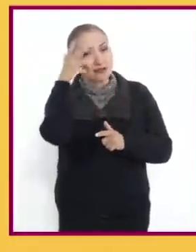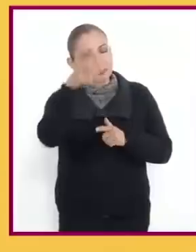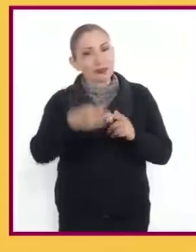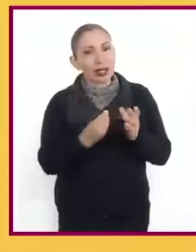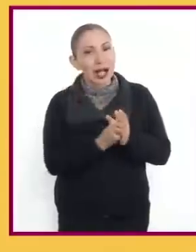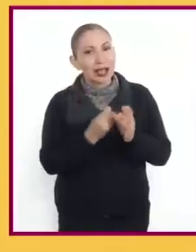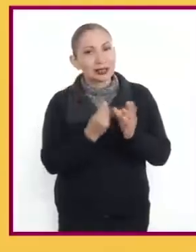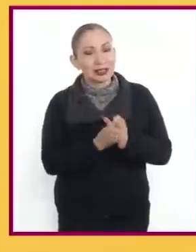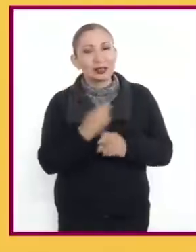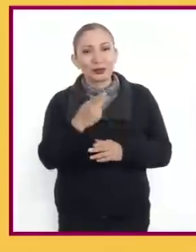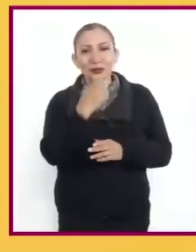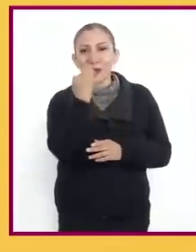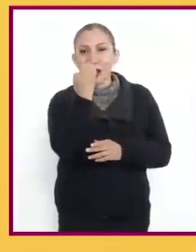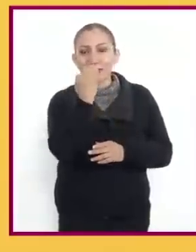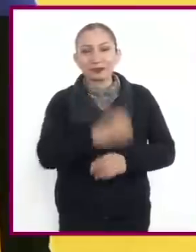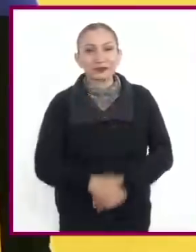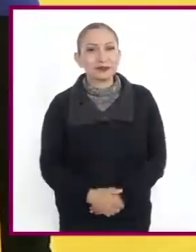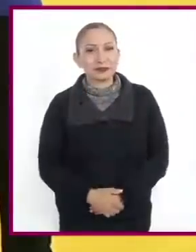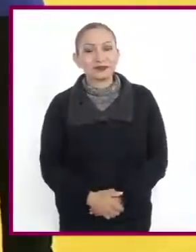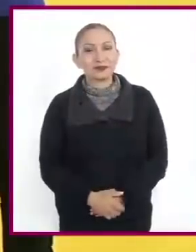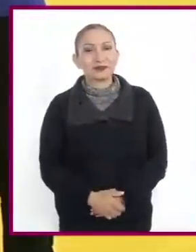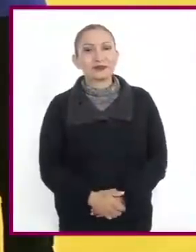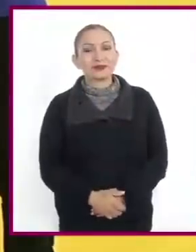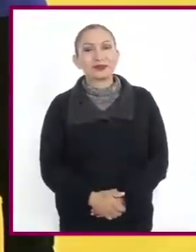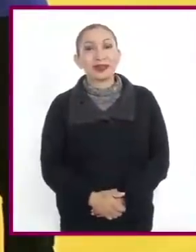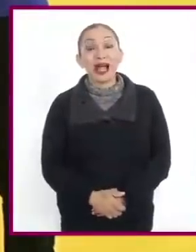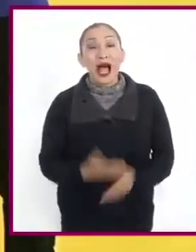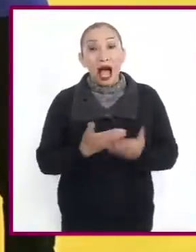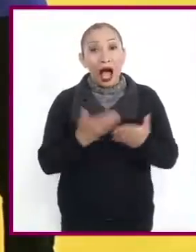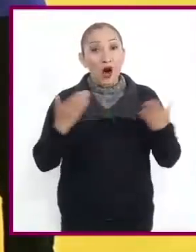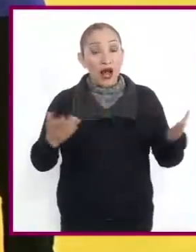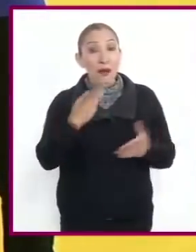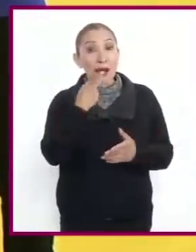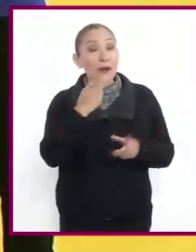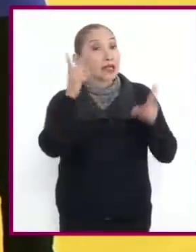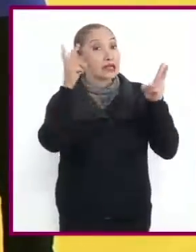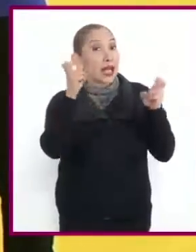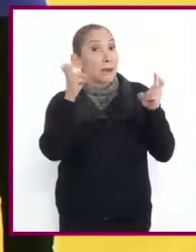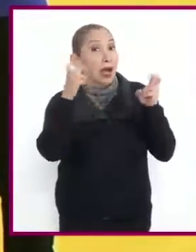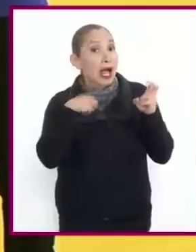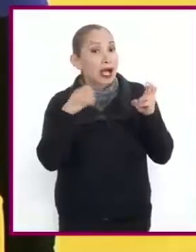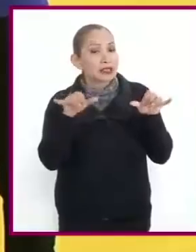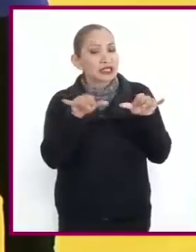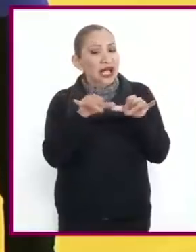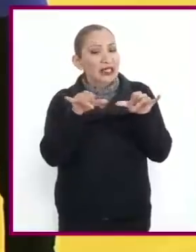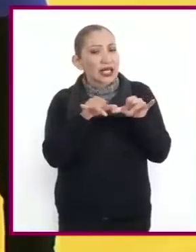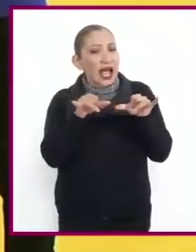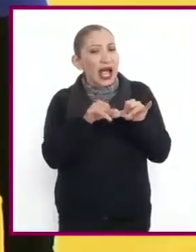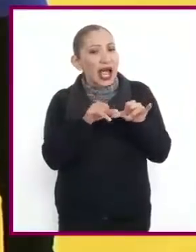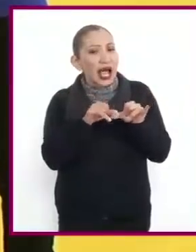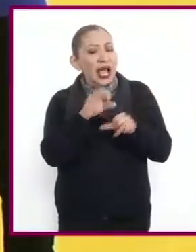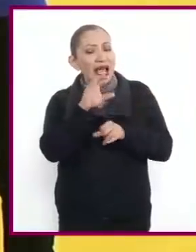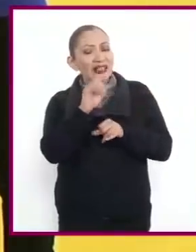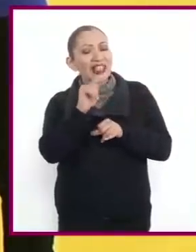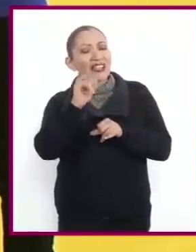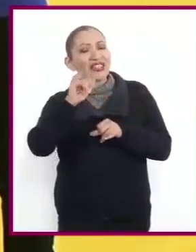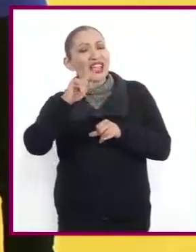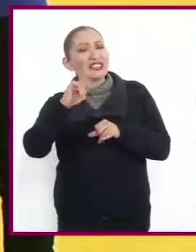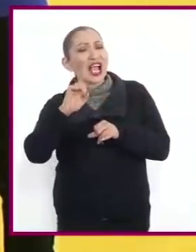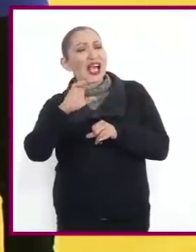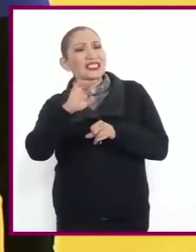de regresar a sus planteles escolares. En esta ocasión abordaremos el tema de las medidas de tendencia central, es